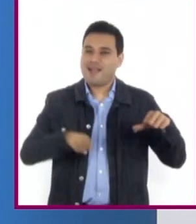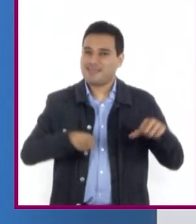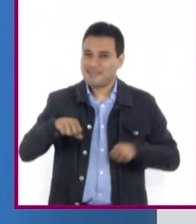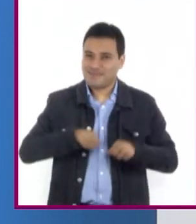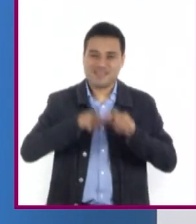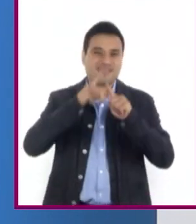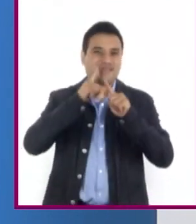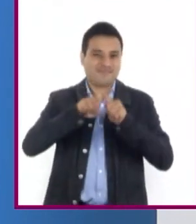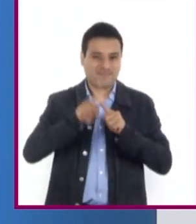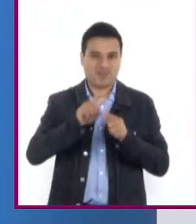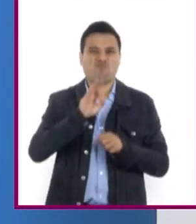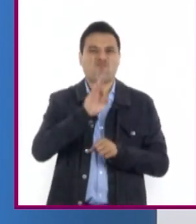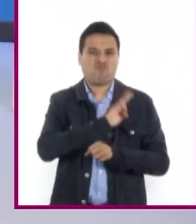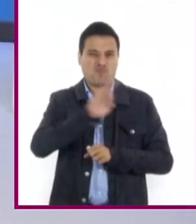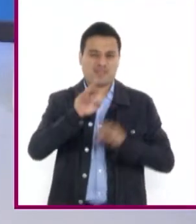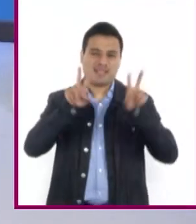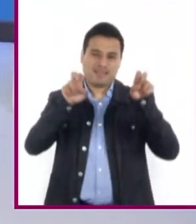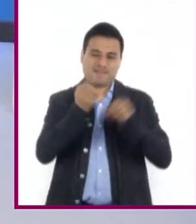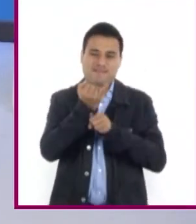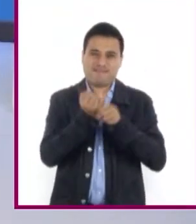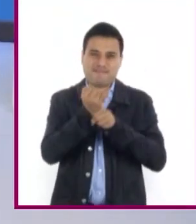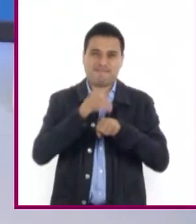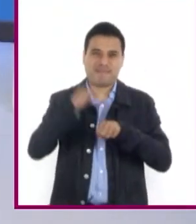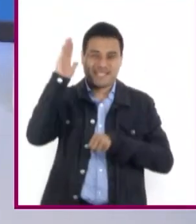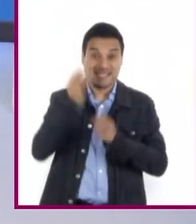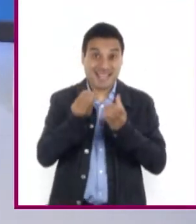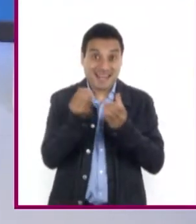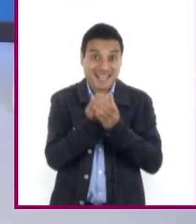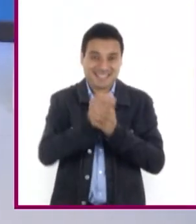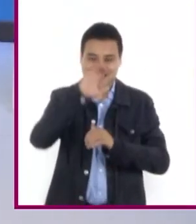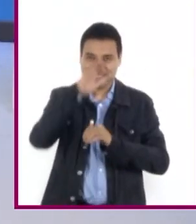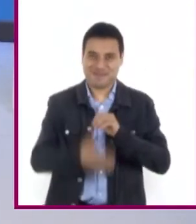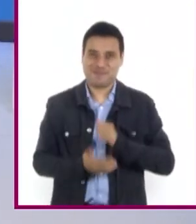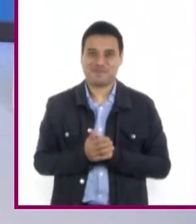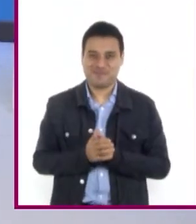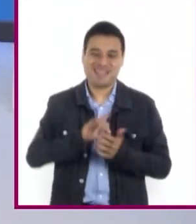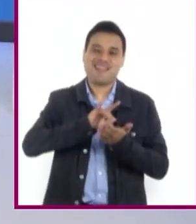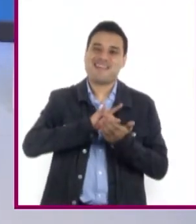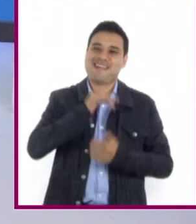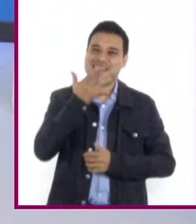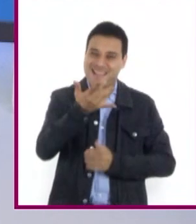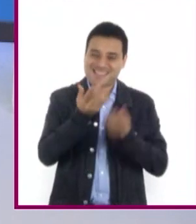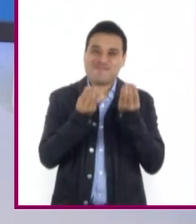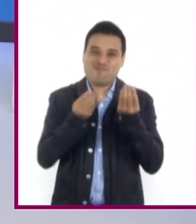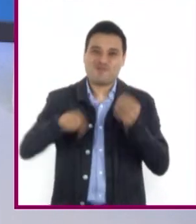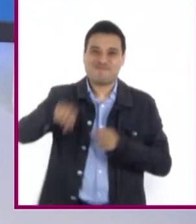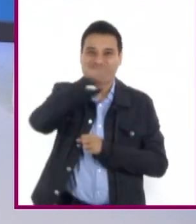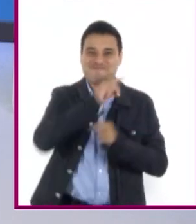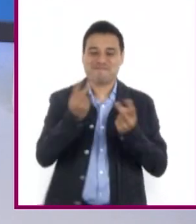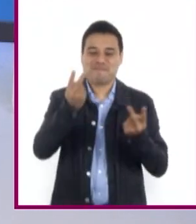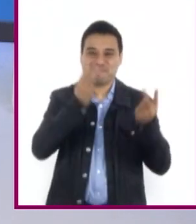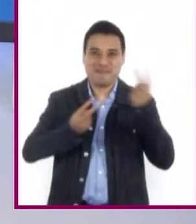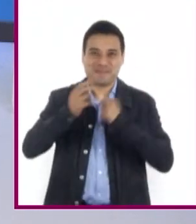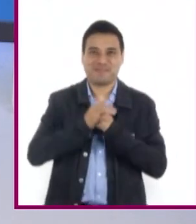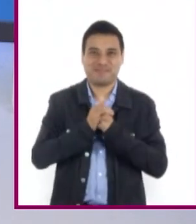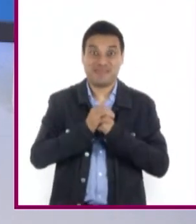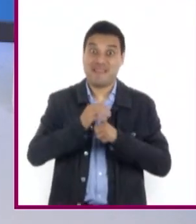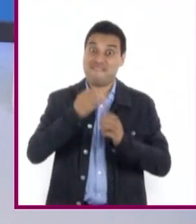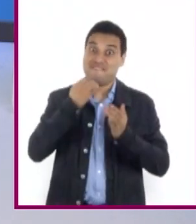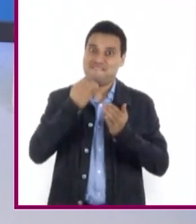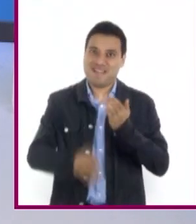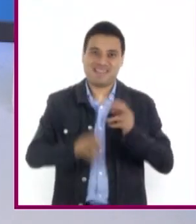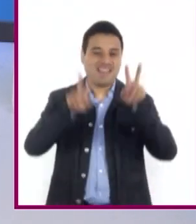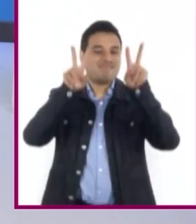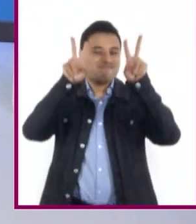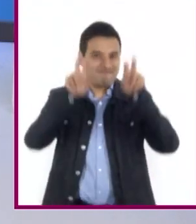para profundizar el tema. Por hoy hemos terminado. Muchas gracias por acompañarme. Nos quedan más lecciones